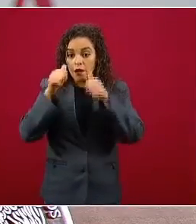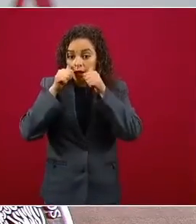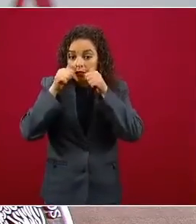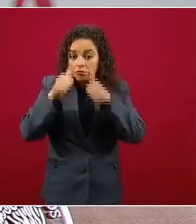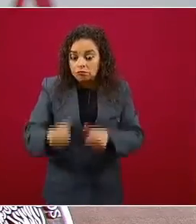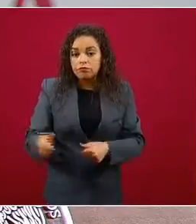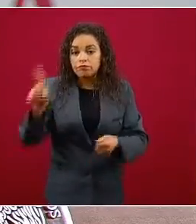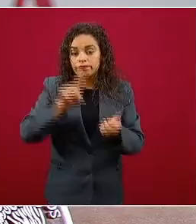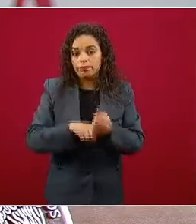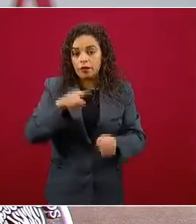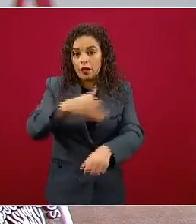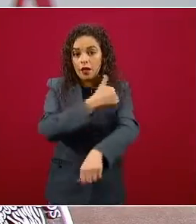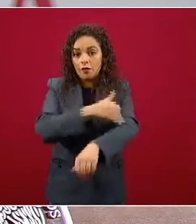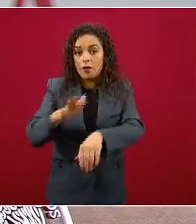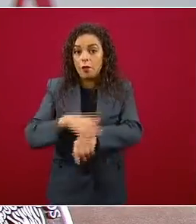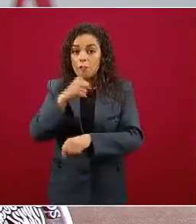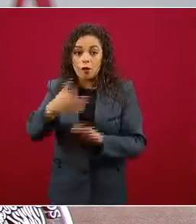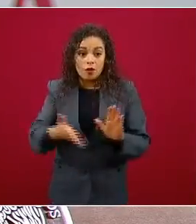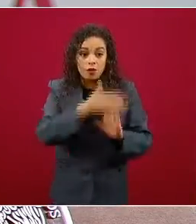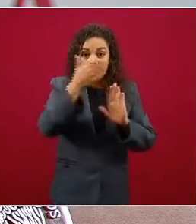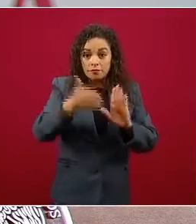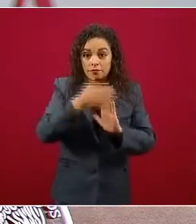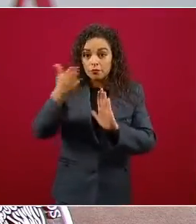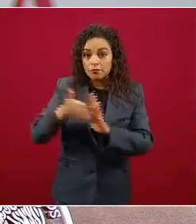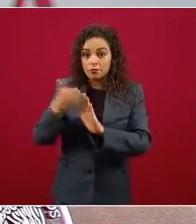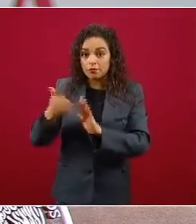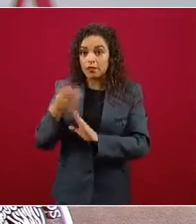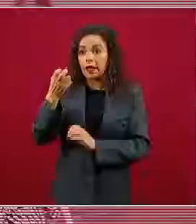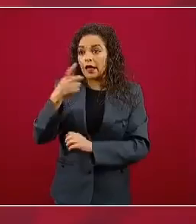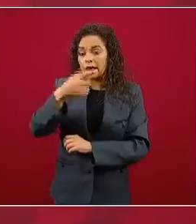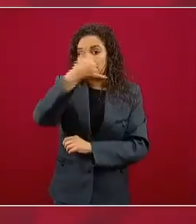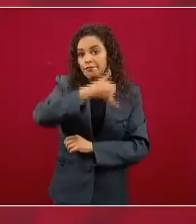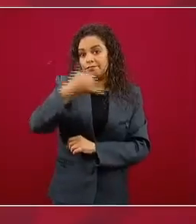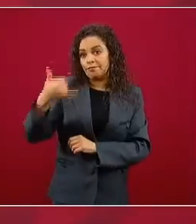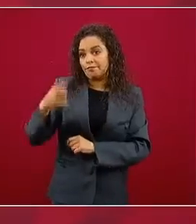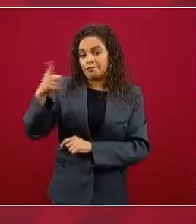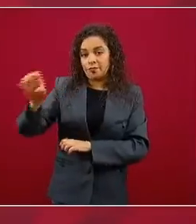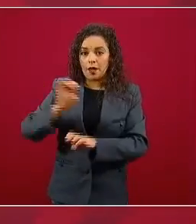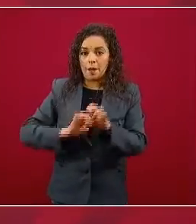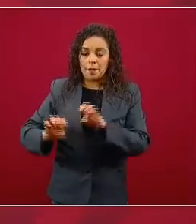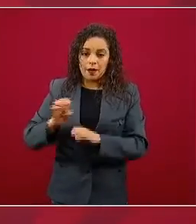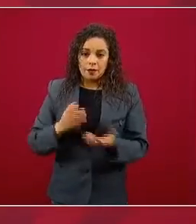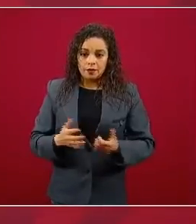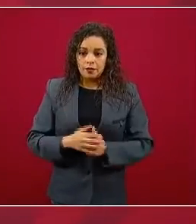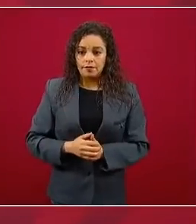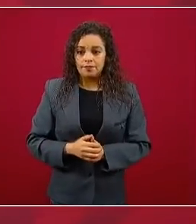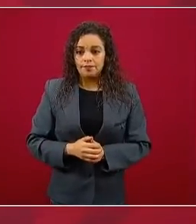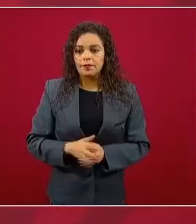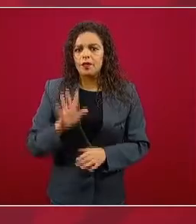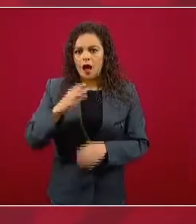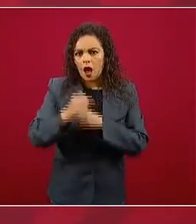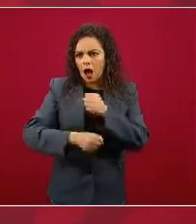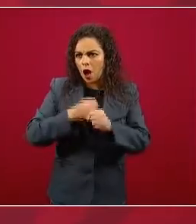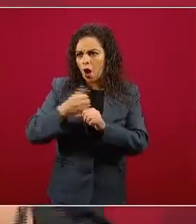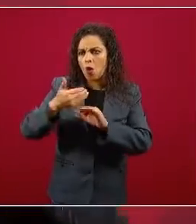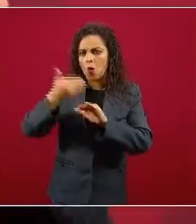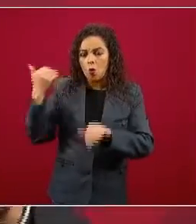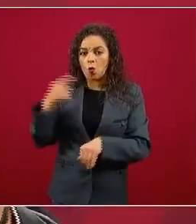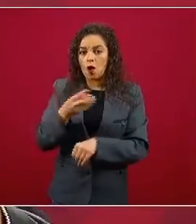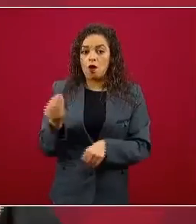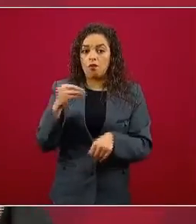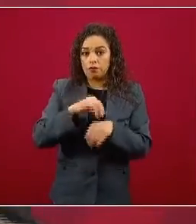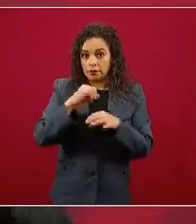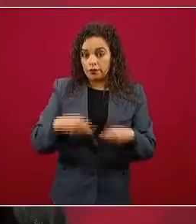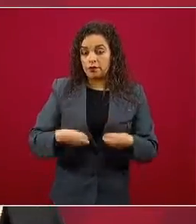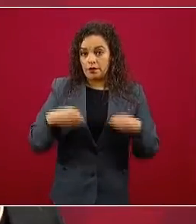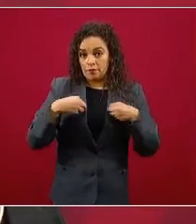se construyeron por estas grandes empresas de vivienda hace algunos años, que hoy están habitados, y lo que nos queda es